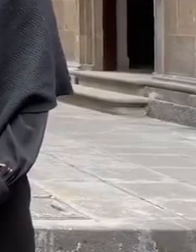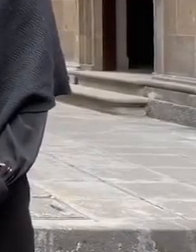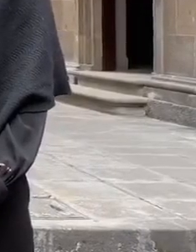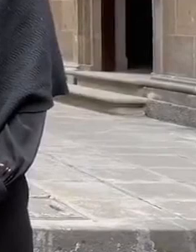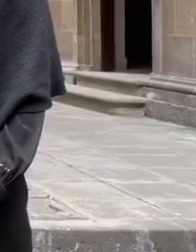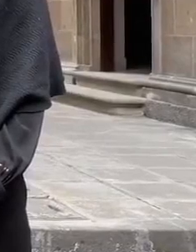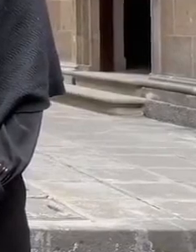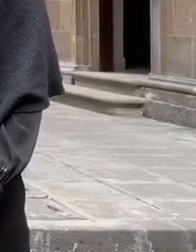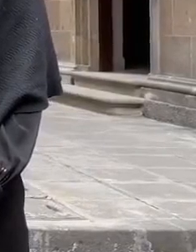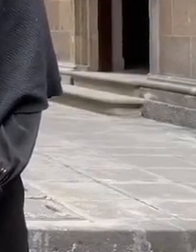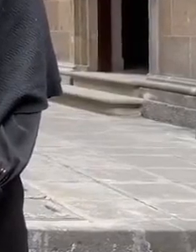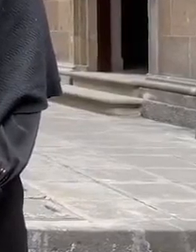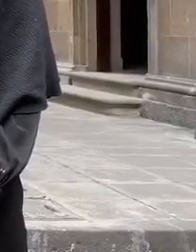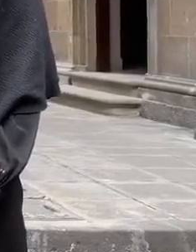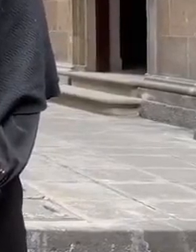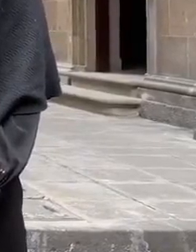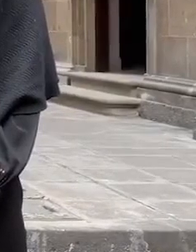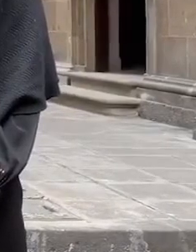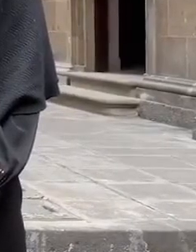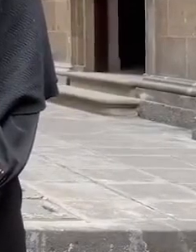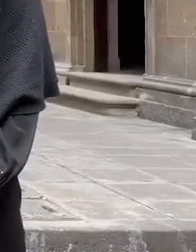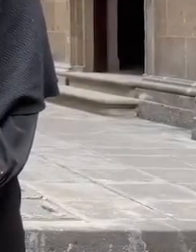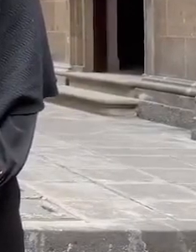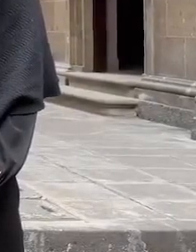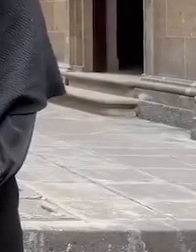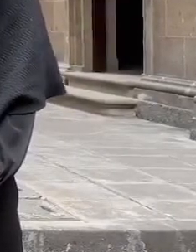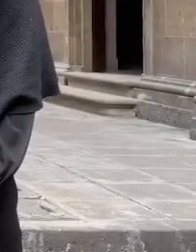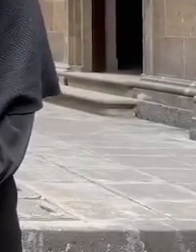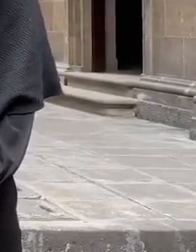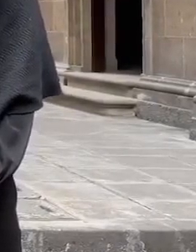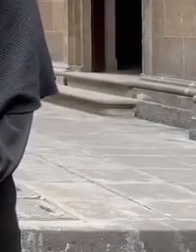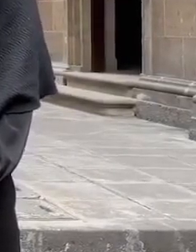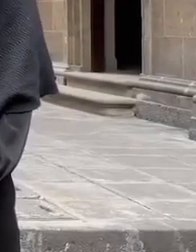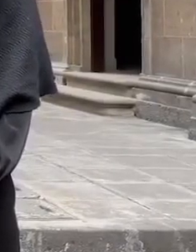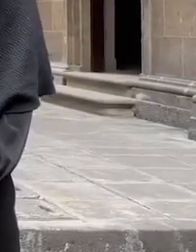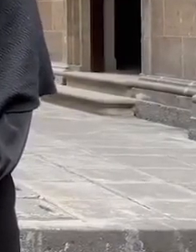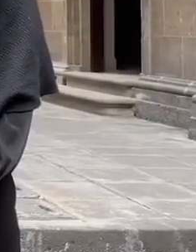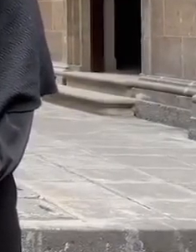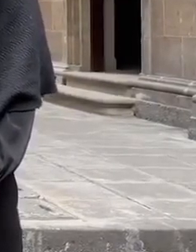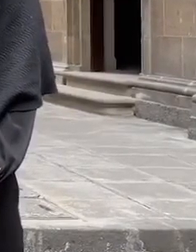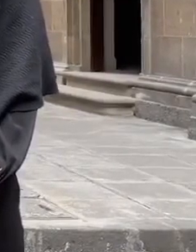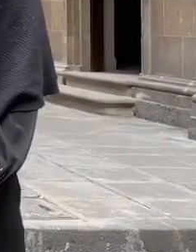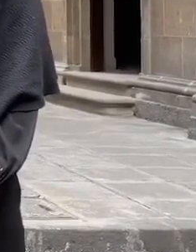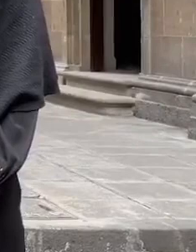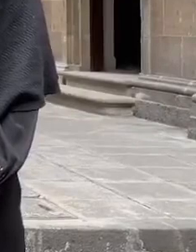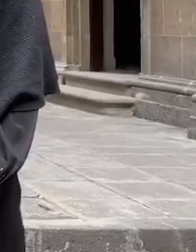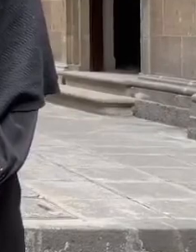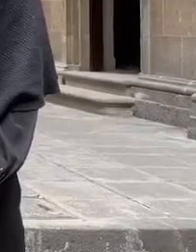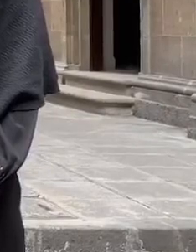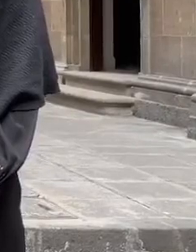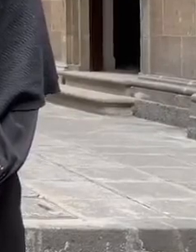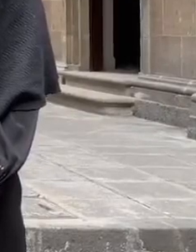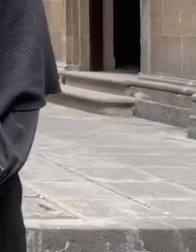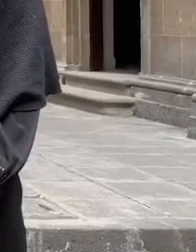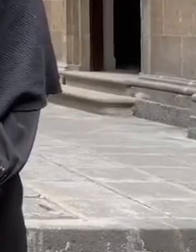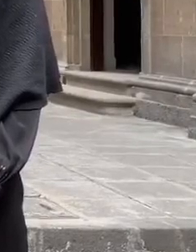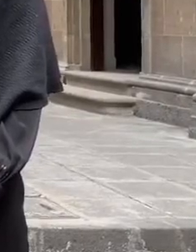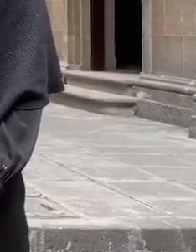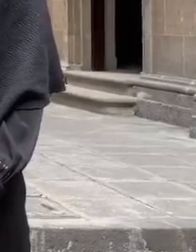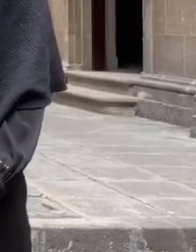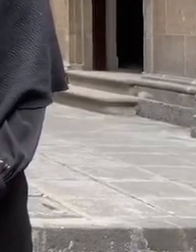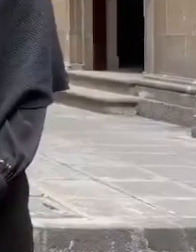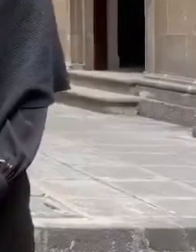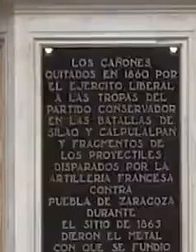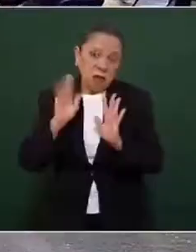estamos dedicados a preservar las finanzas públicas sanas y también a respetar la autonomía